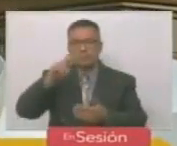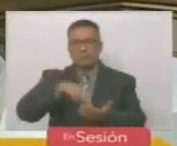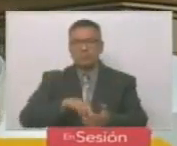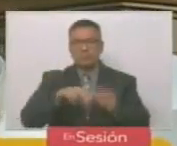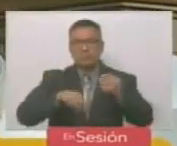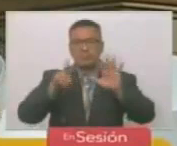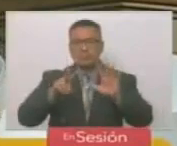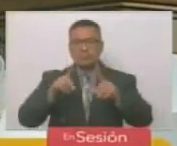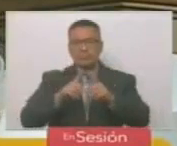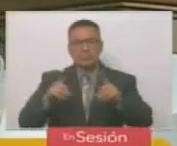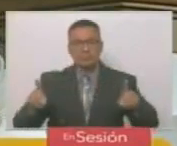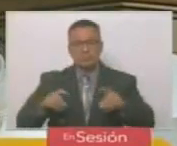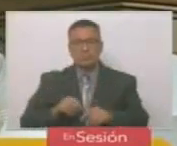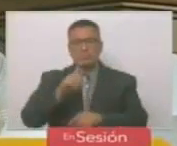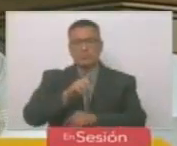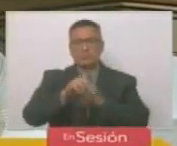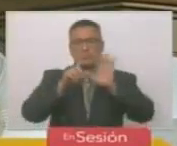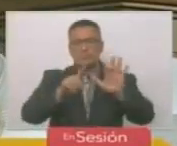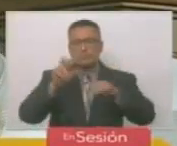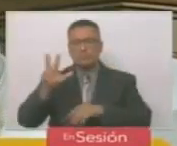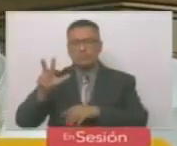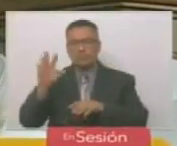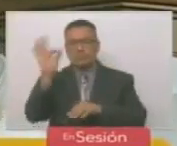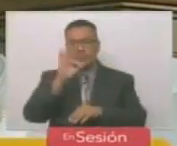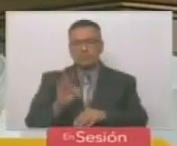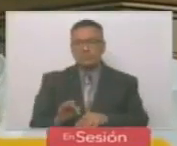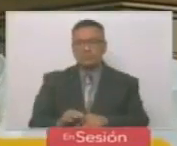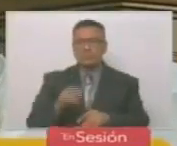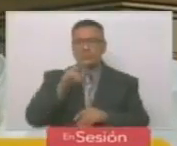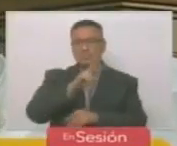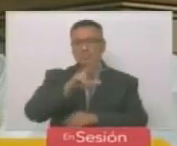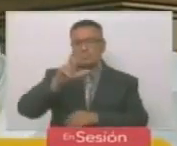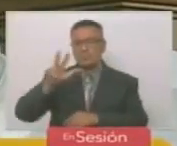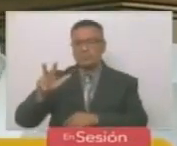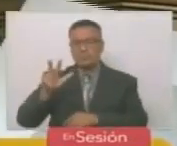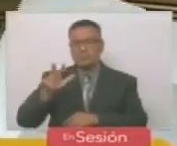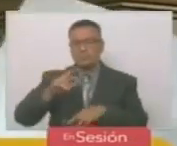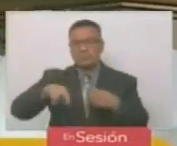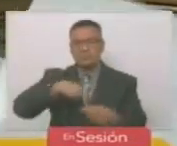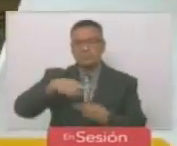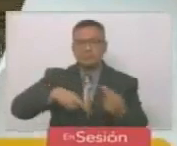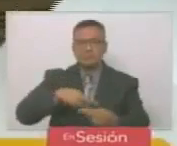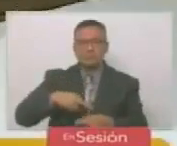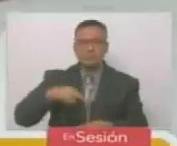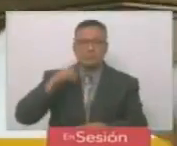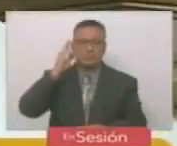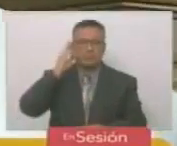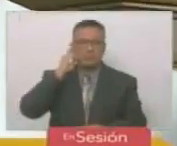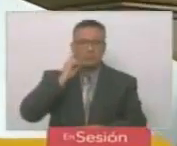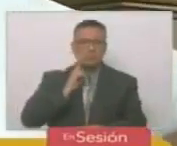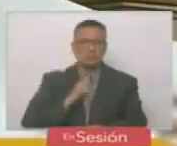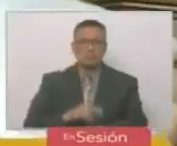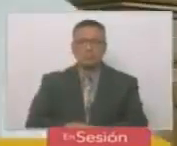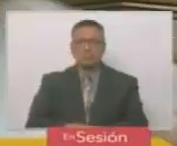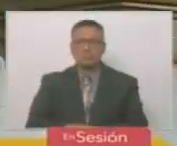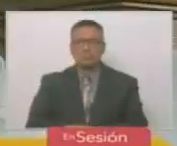de la Independencia, 163 de la Federación y 23 de la Revolución Bolivariana. Es todo, ciudadano